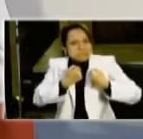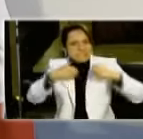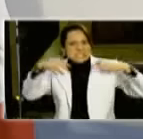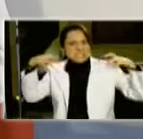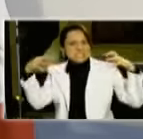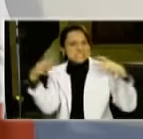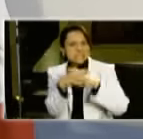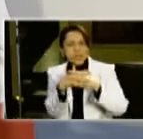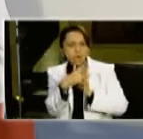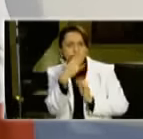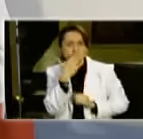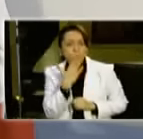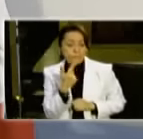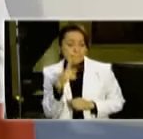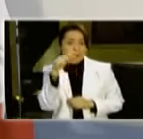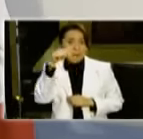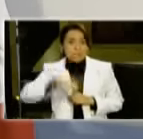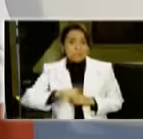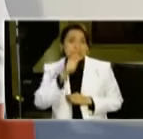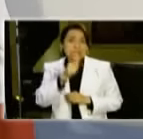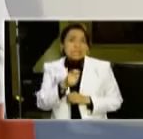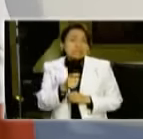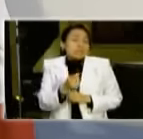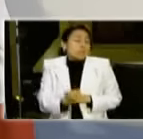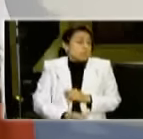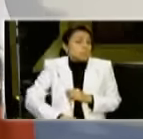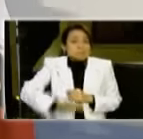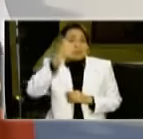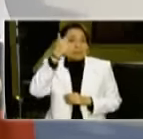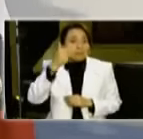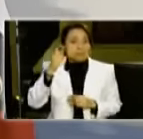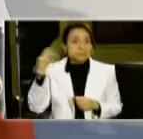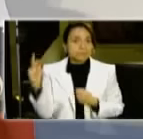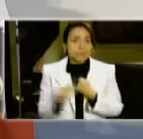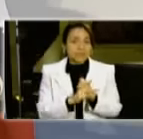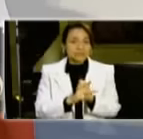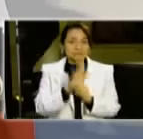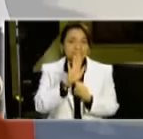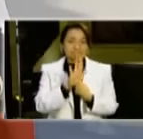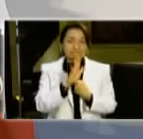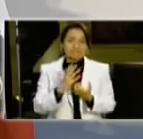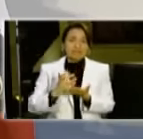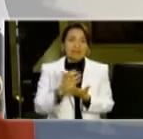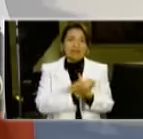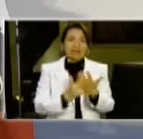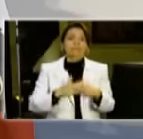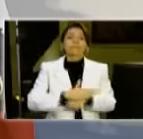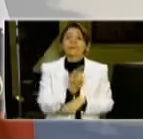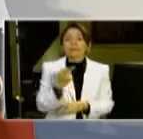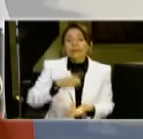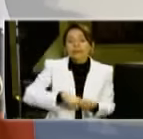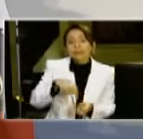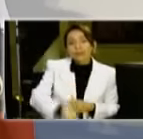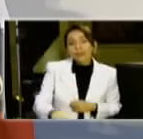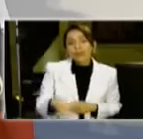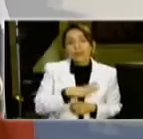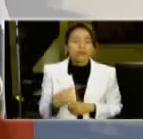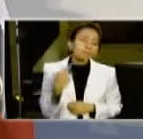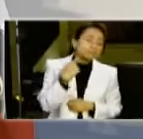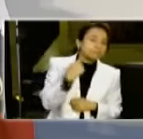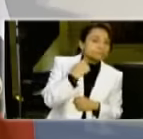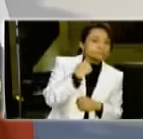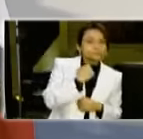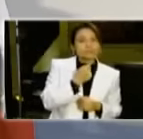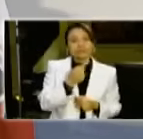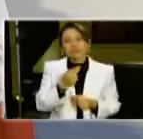seremos creíbles como región de paz si en un país de América Central mueren al día por violencia el doble de los